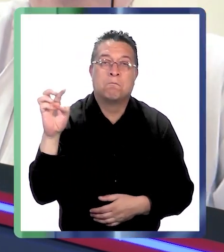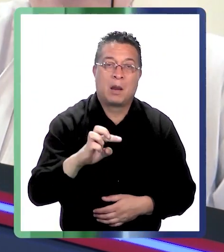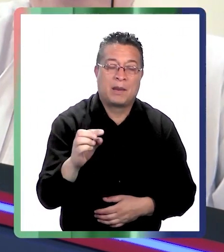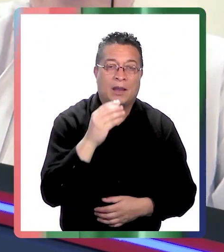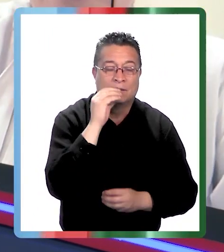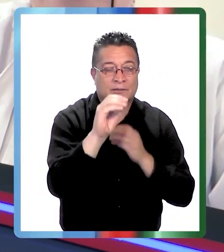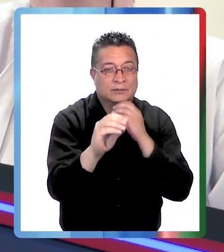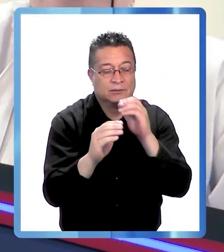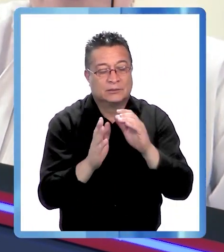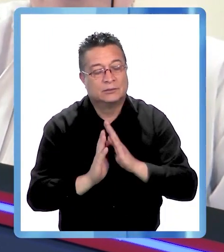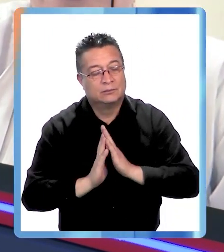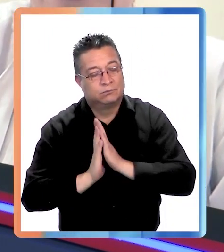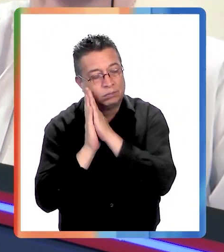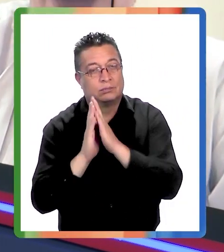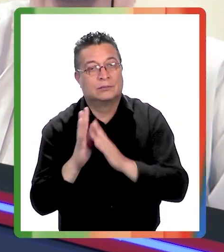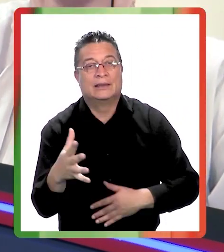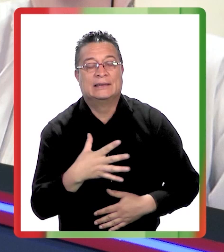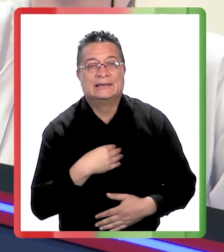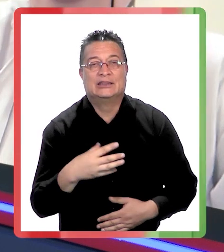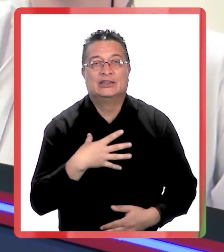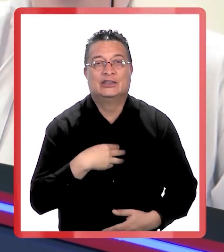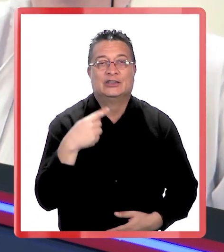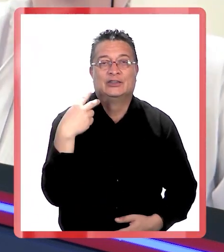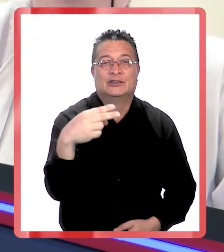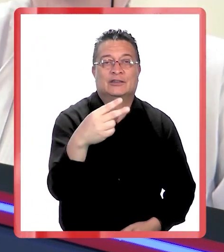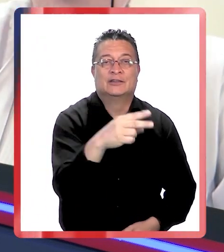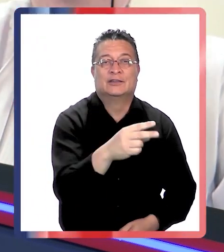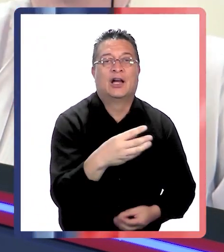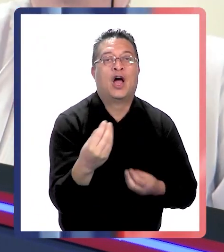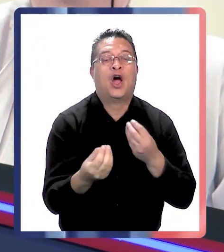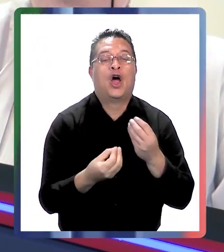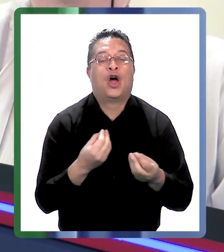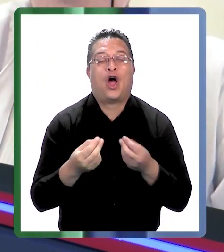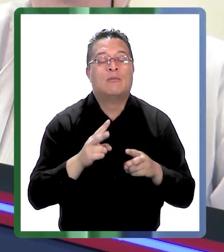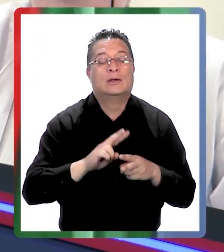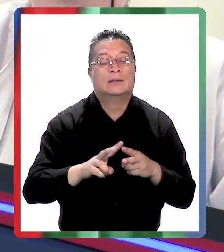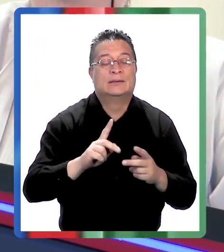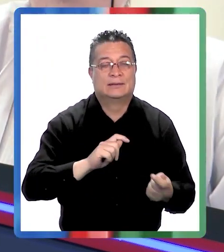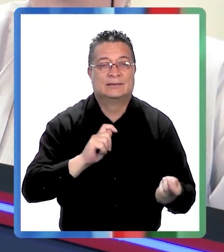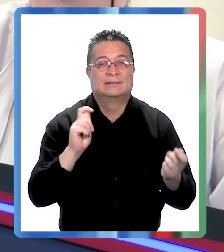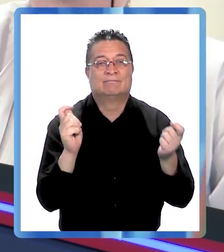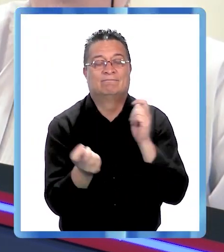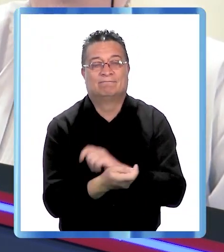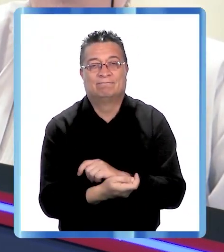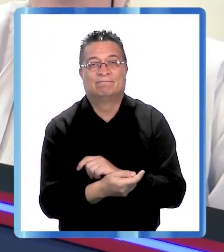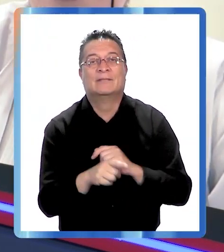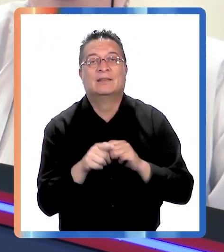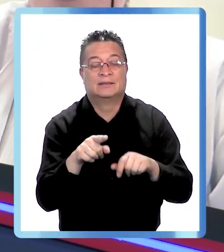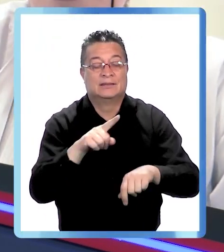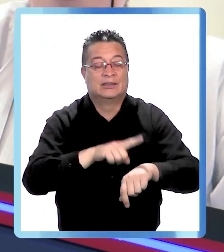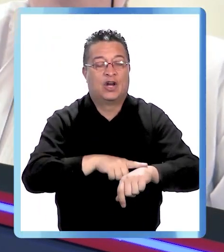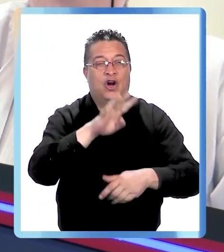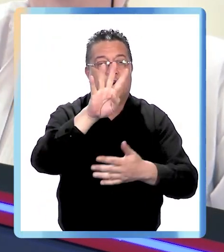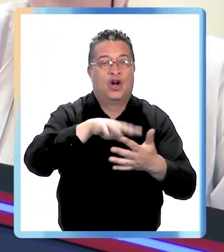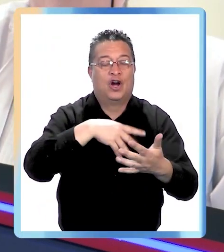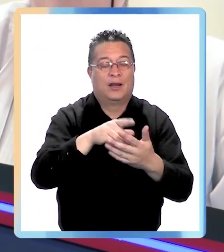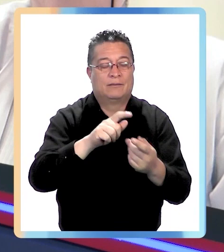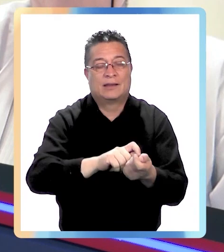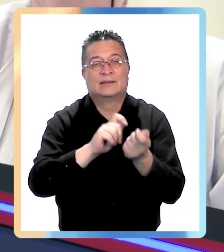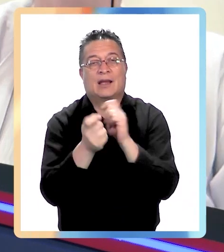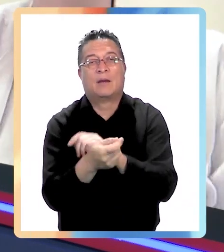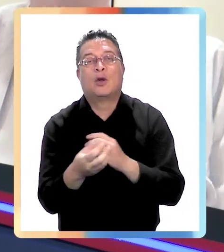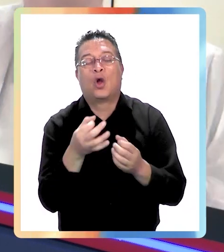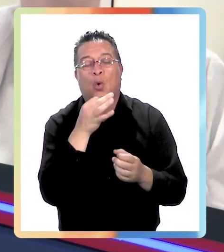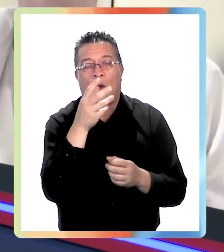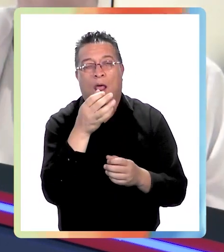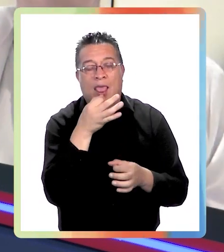también, para acostar a sus hijos? ¿Cómo hacer esa transición de pasar de este horario al otro? ¿Cuáles